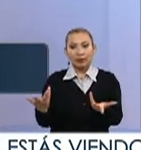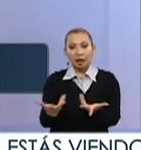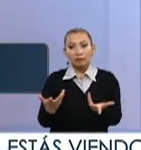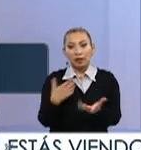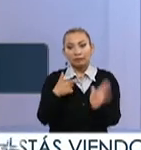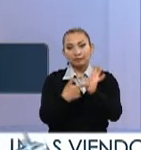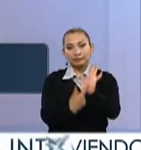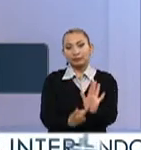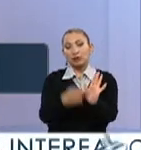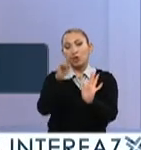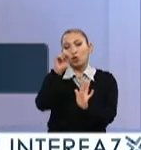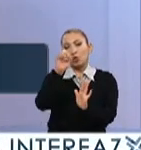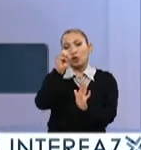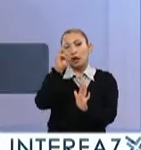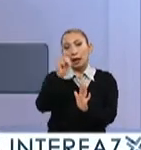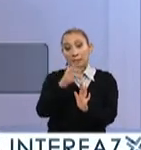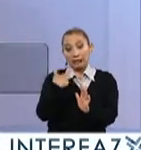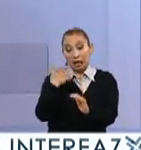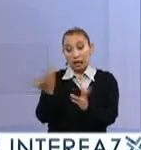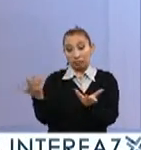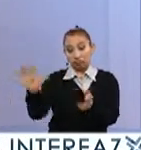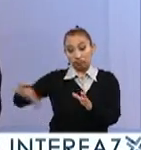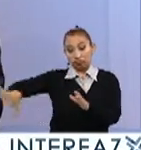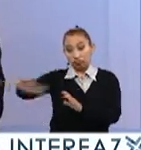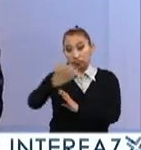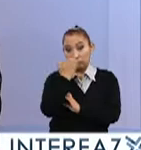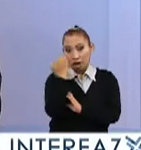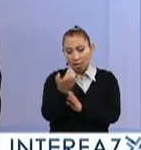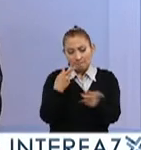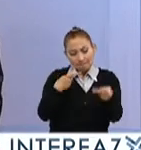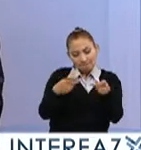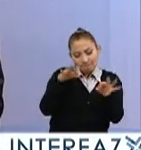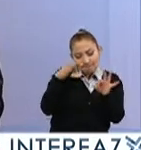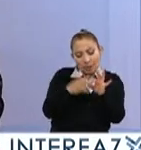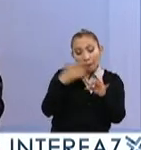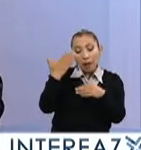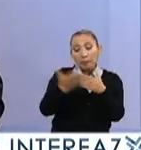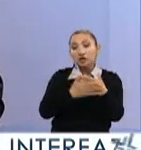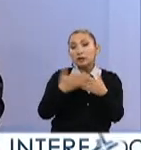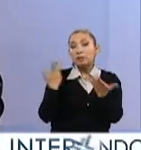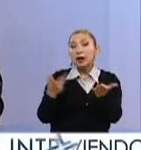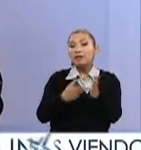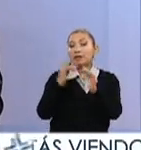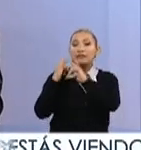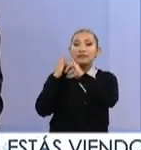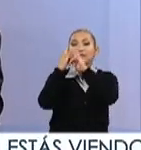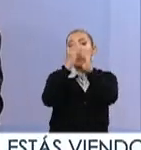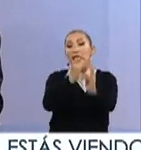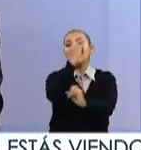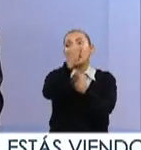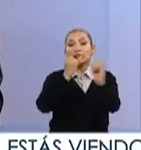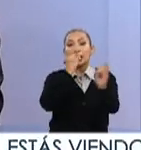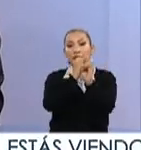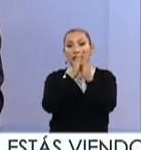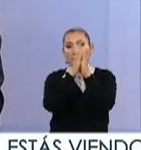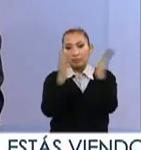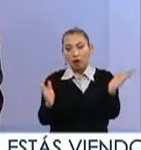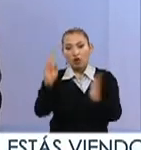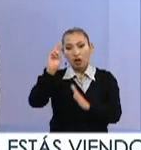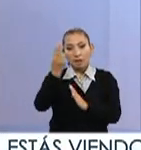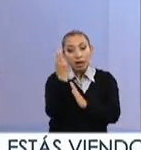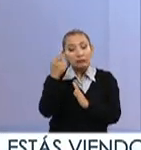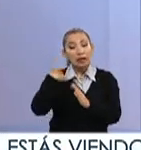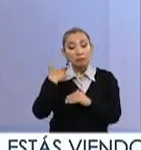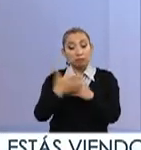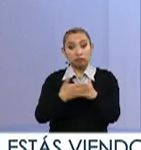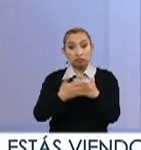o que presenta la UNAM. Y es que ya la máxima casa de estudios afina los detalles para la próxima edición de la Feria Internacional del Libro Universitario,